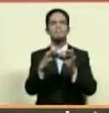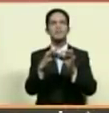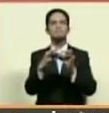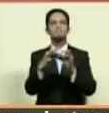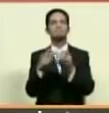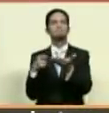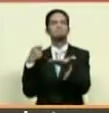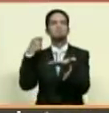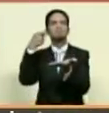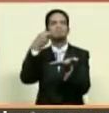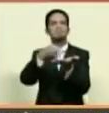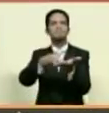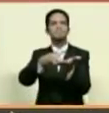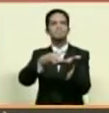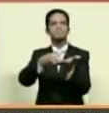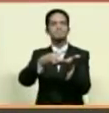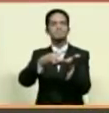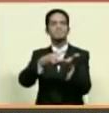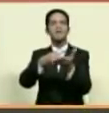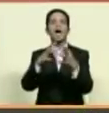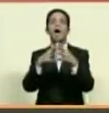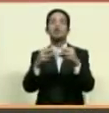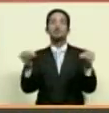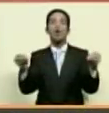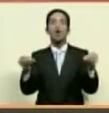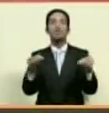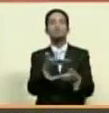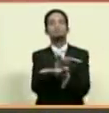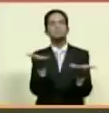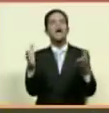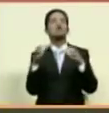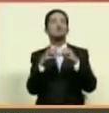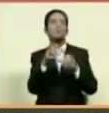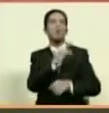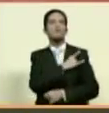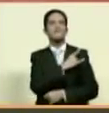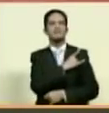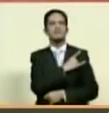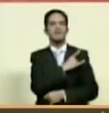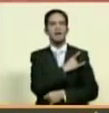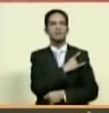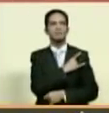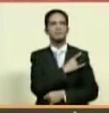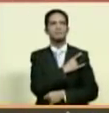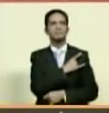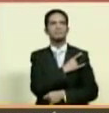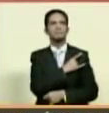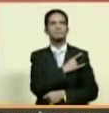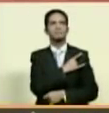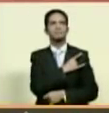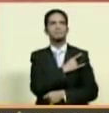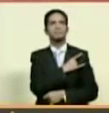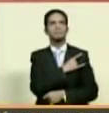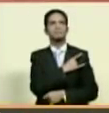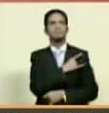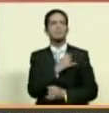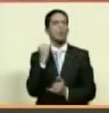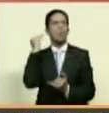depositando a todo el sector universitario, que sería el último